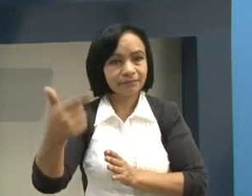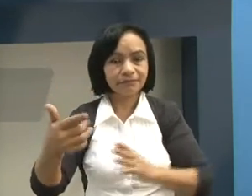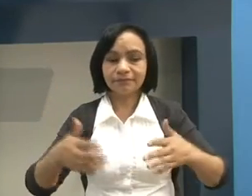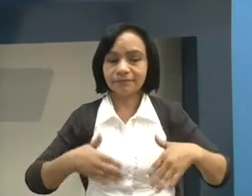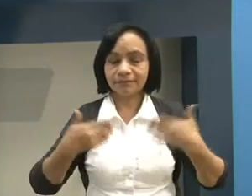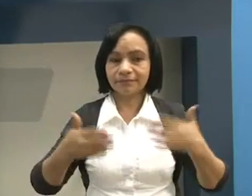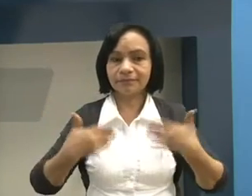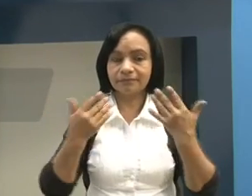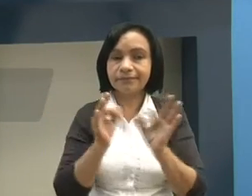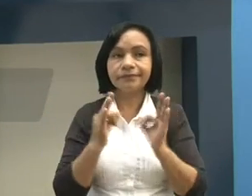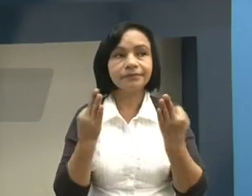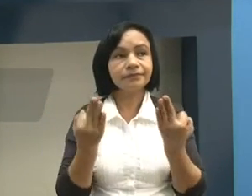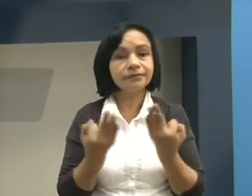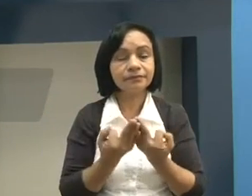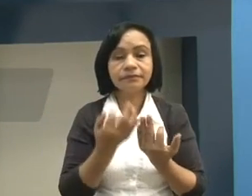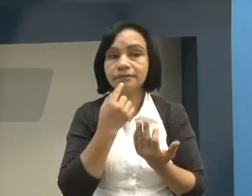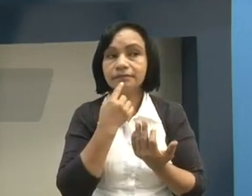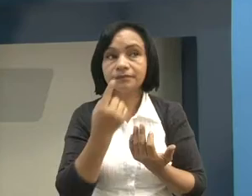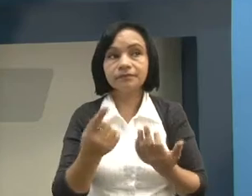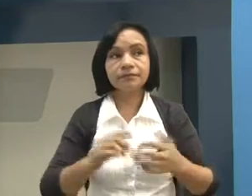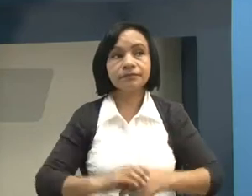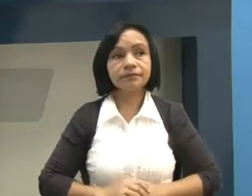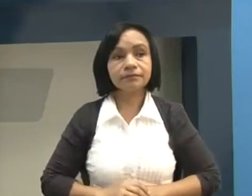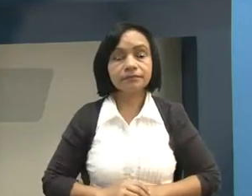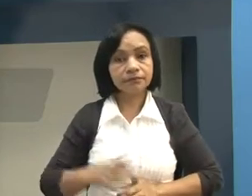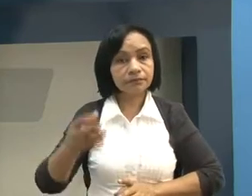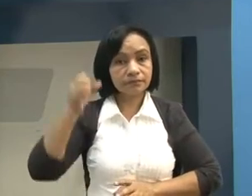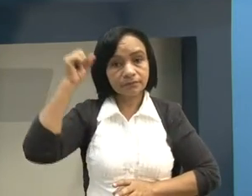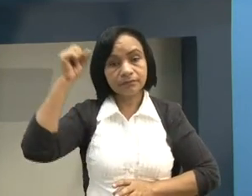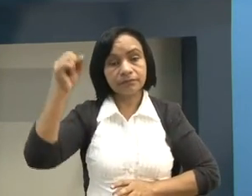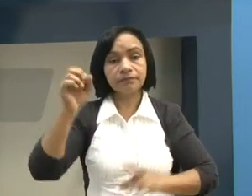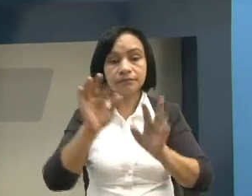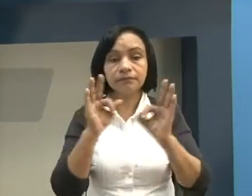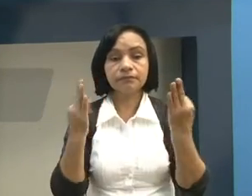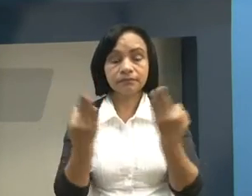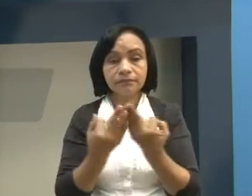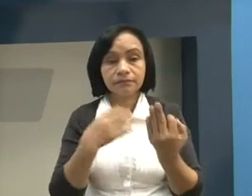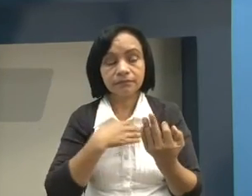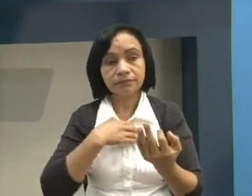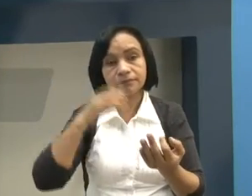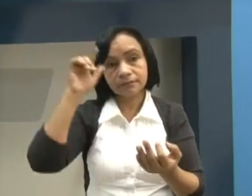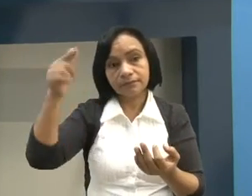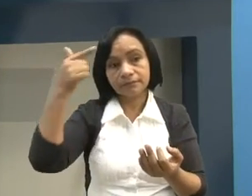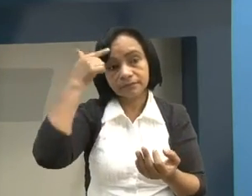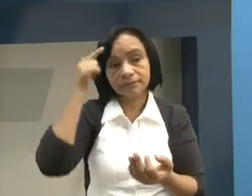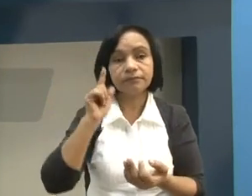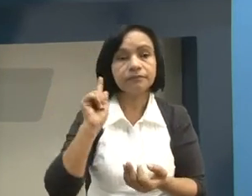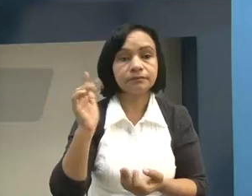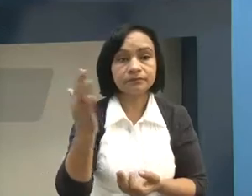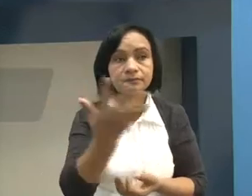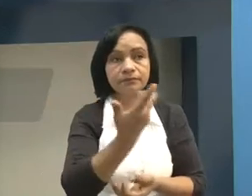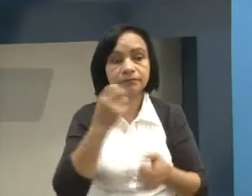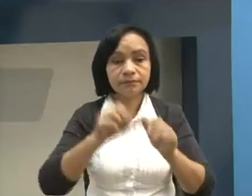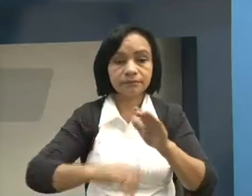de la familia. Bueno, yo te decía de que es una victoria para la familia, una victoria para nuestro gobierno, una victoria para todos,